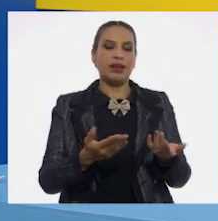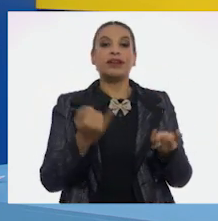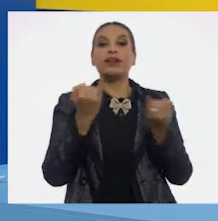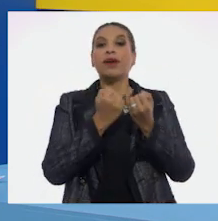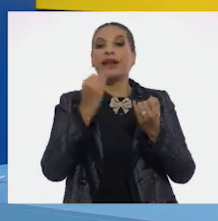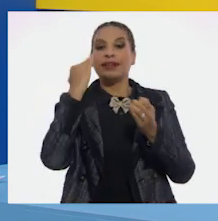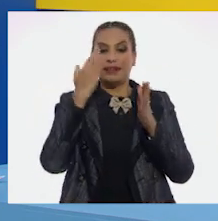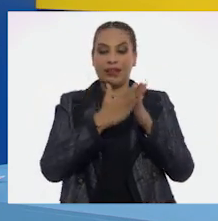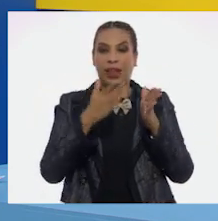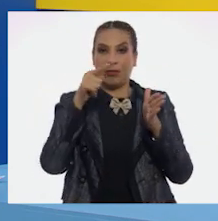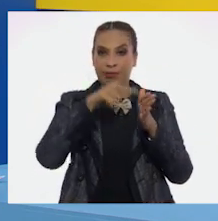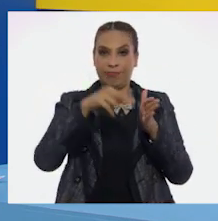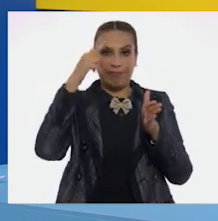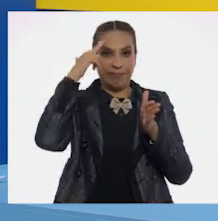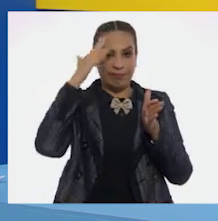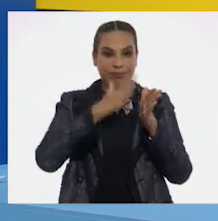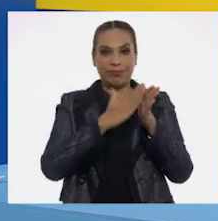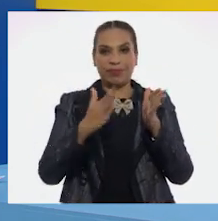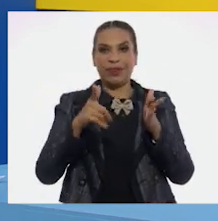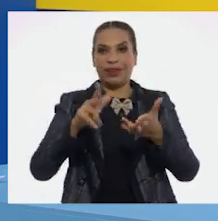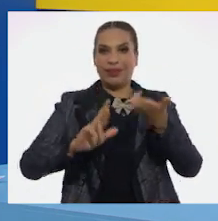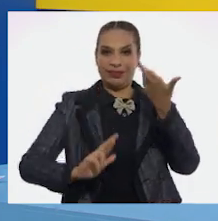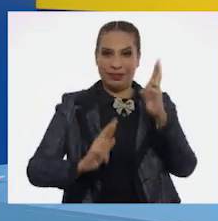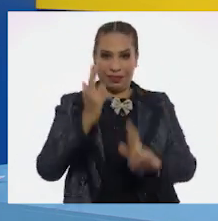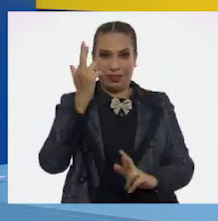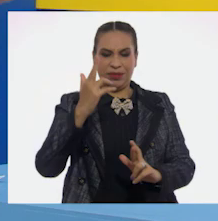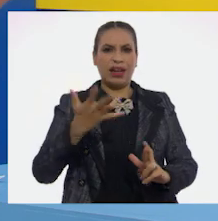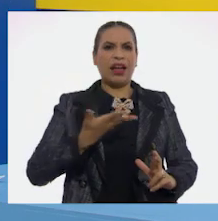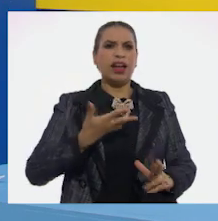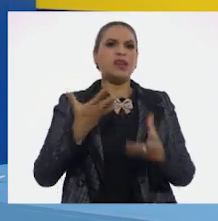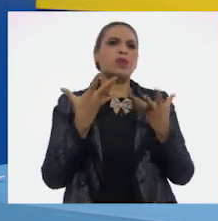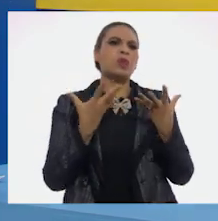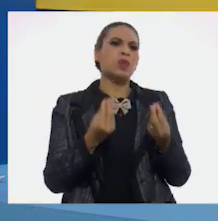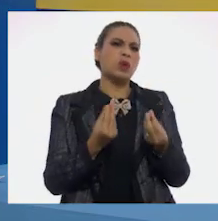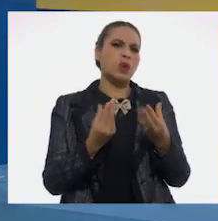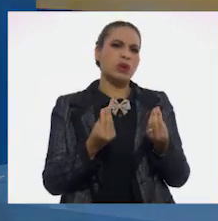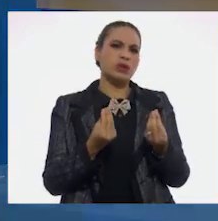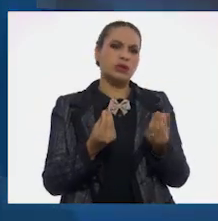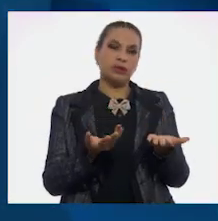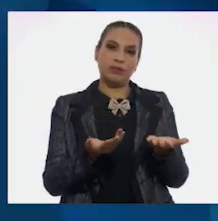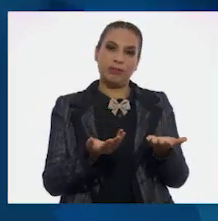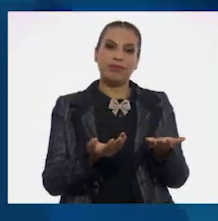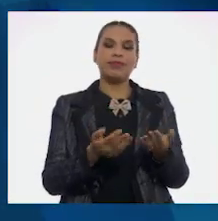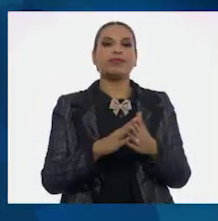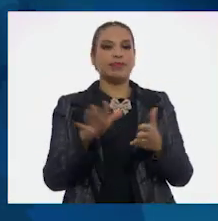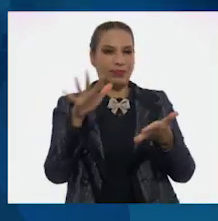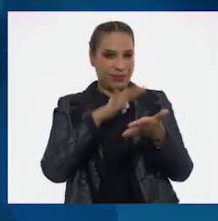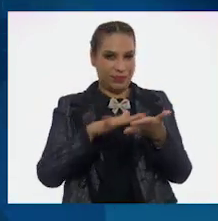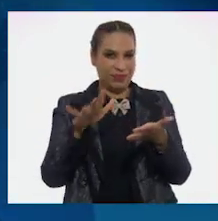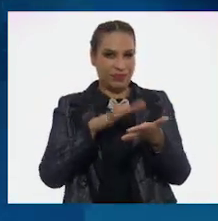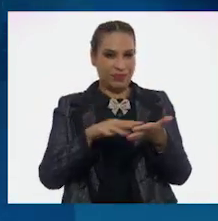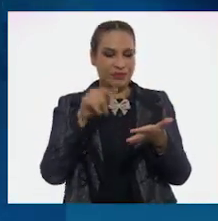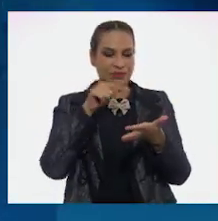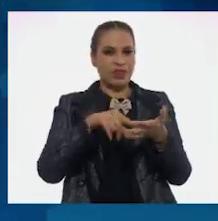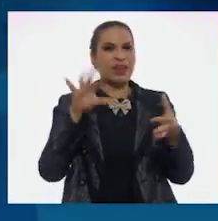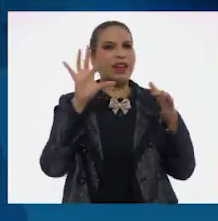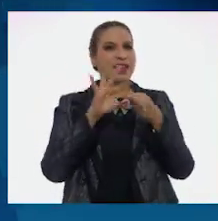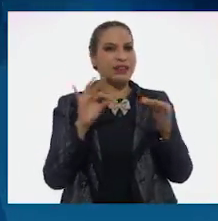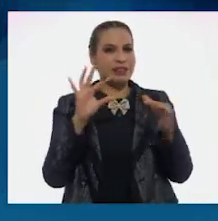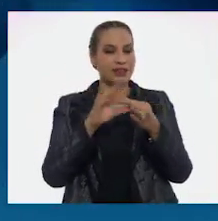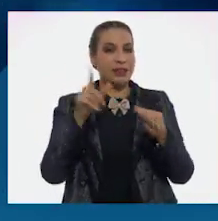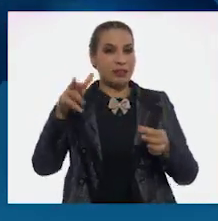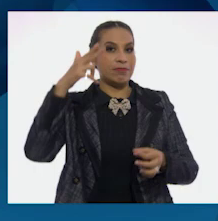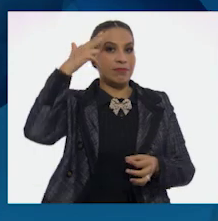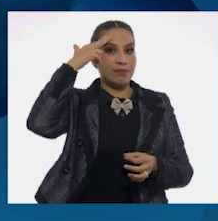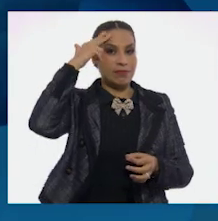del periodo del Porfiriato y de la Revolución Mexicana, tenemos muchísimas. Lo que leeremos son unas declaraciones que